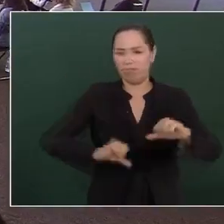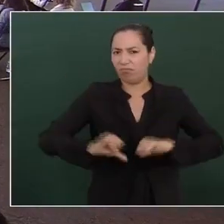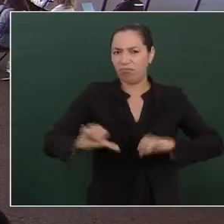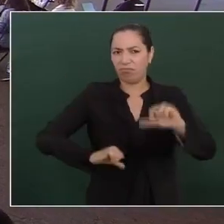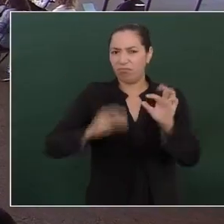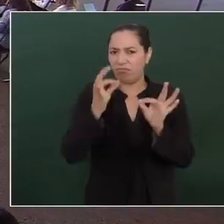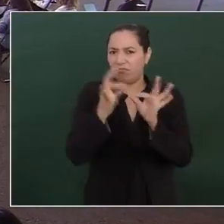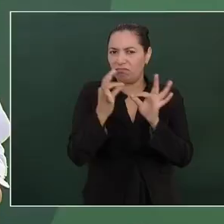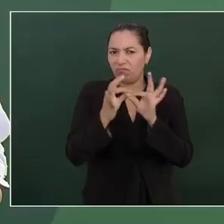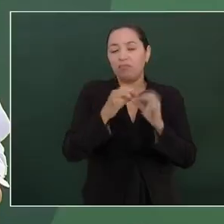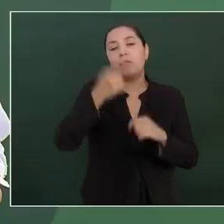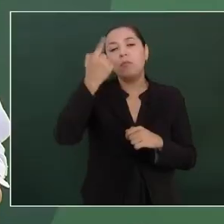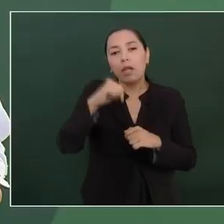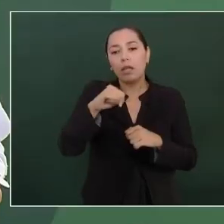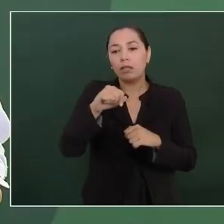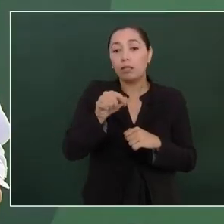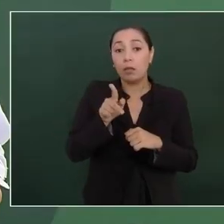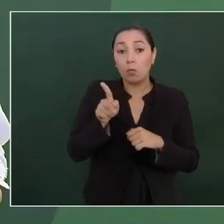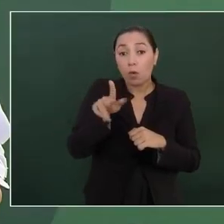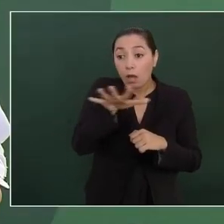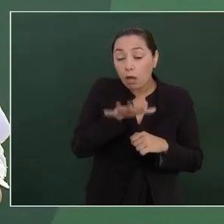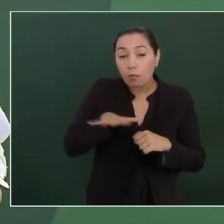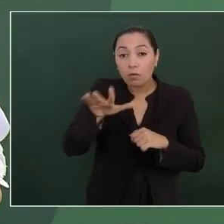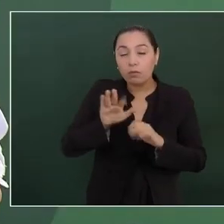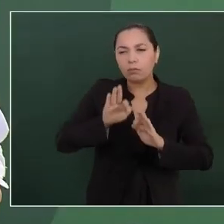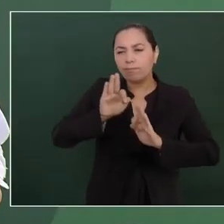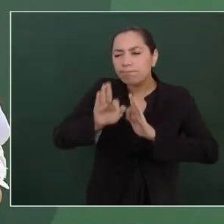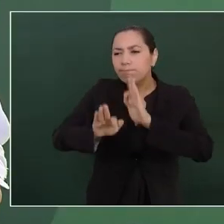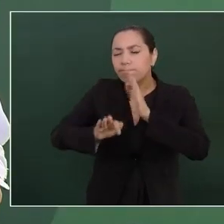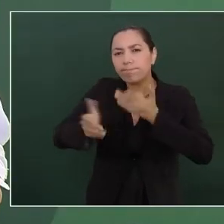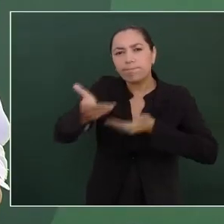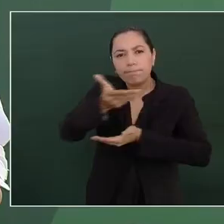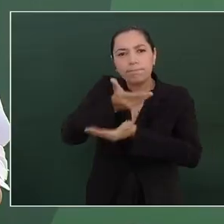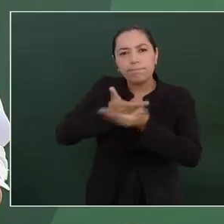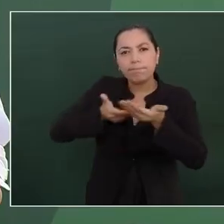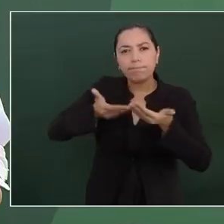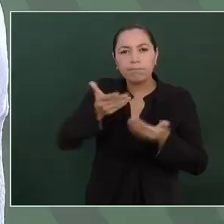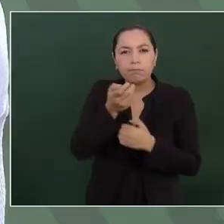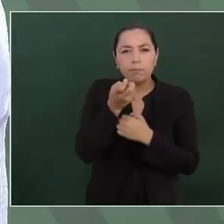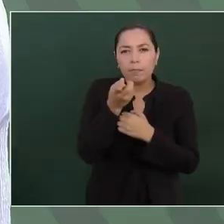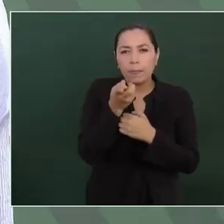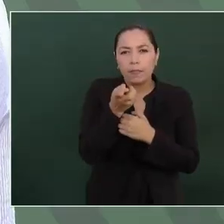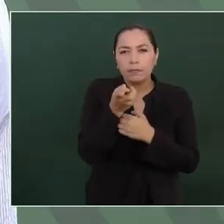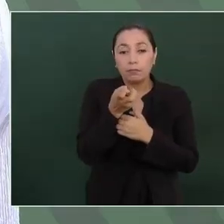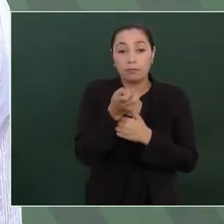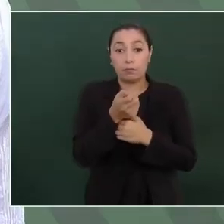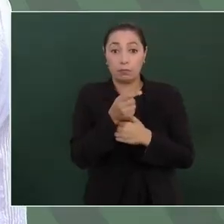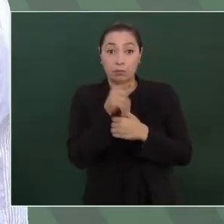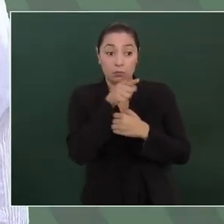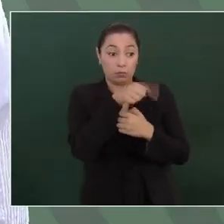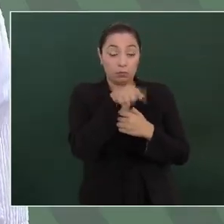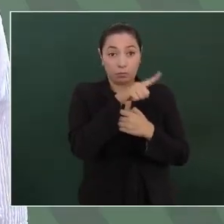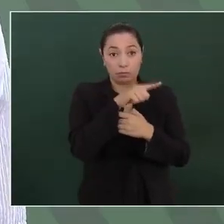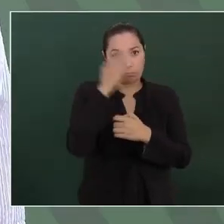Es para servir. ¿Para qué es el periodismo? Pues para informarle al pueblo,